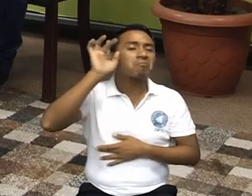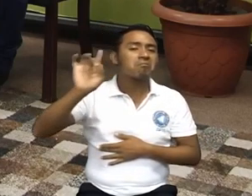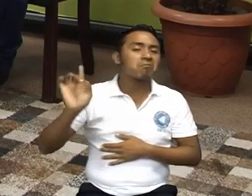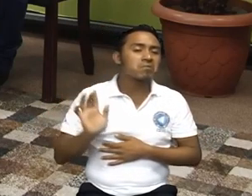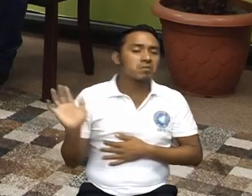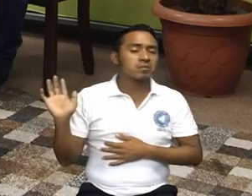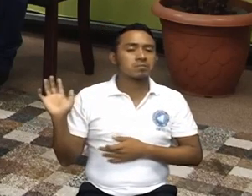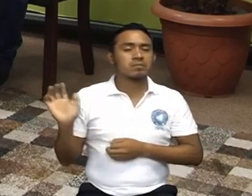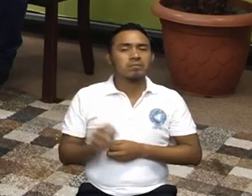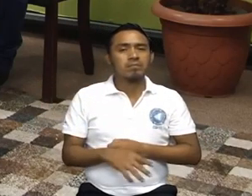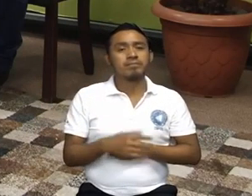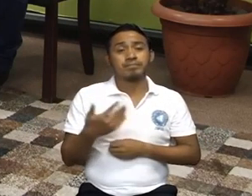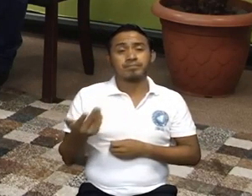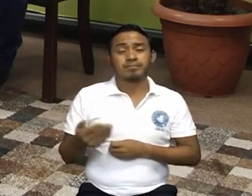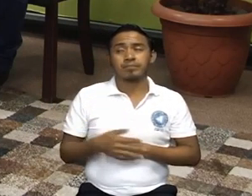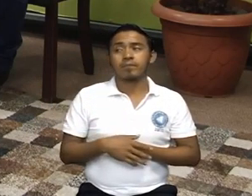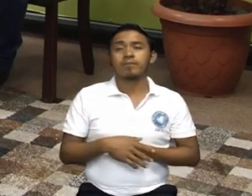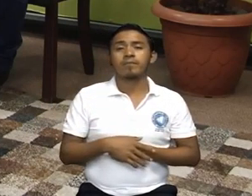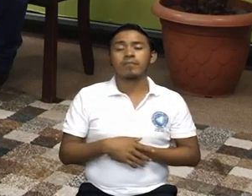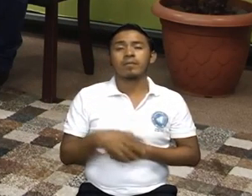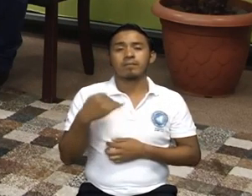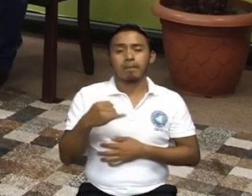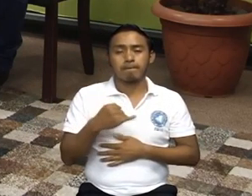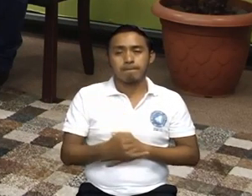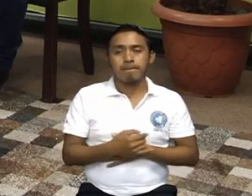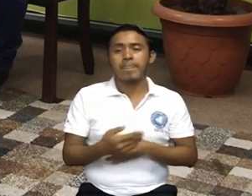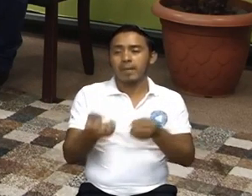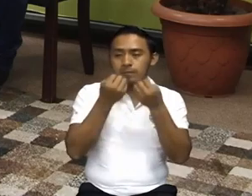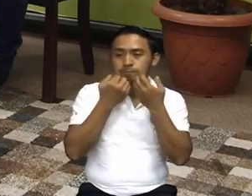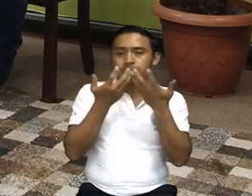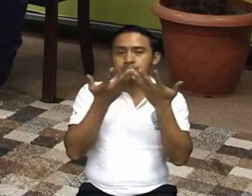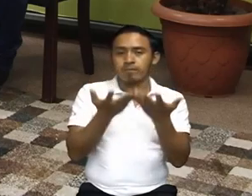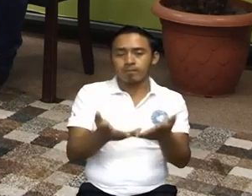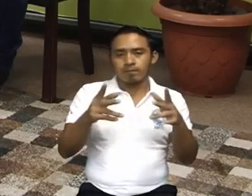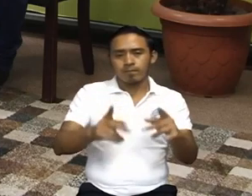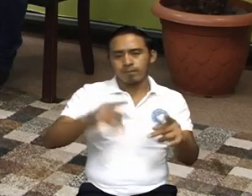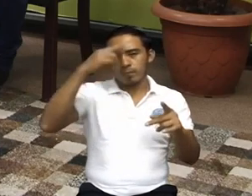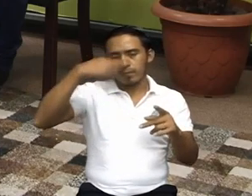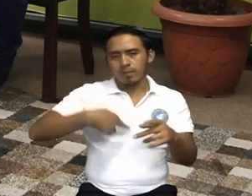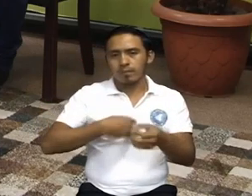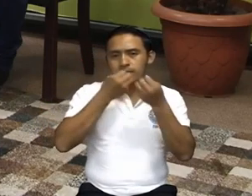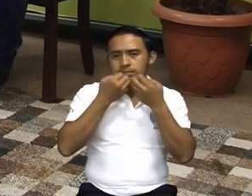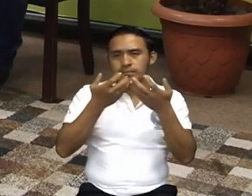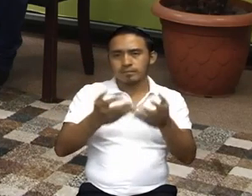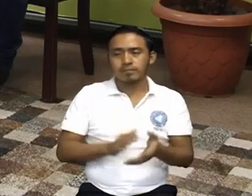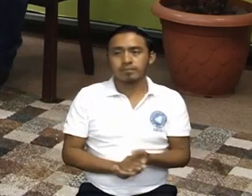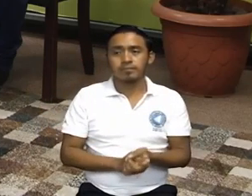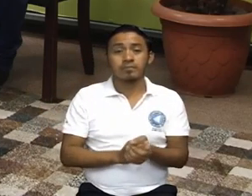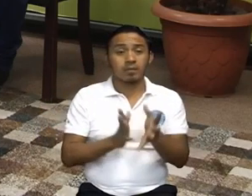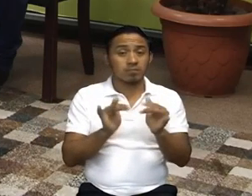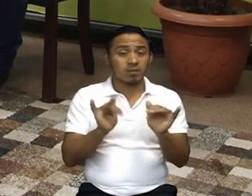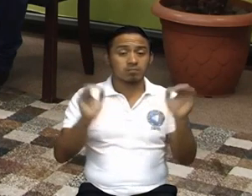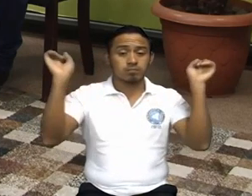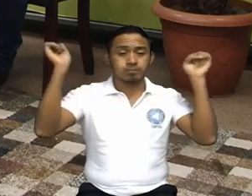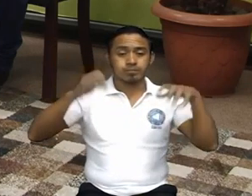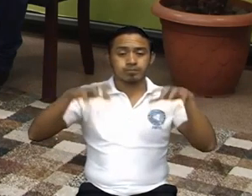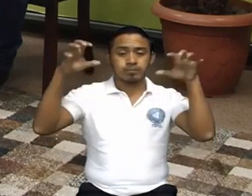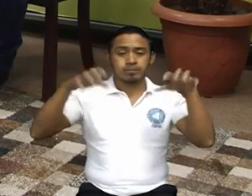la protección. Casualmente, es una de las recomendaciones que las autoridades dan, ¿no? Ya cuando está la estación lluviosa,